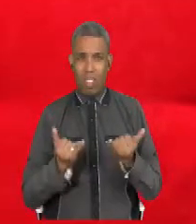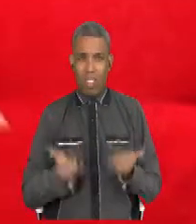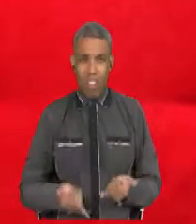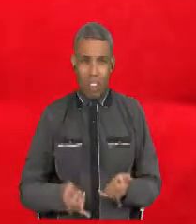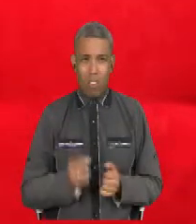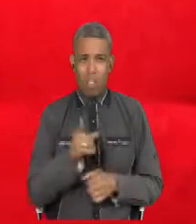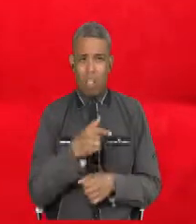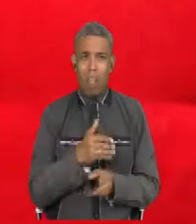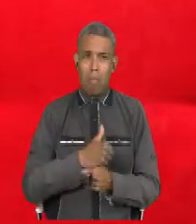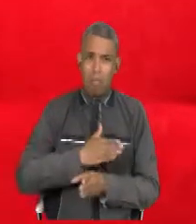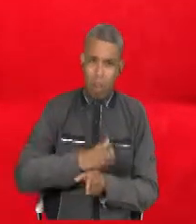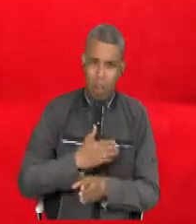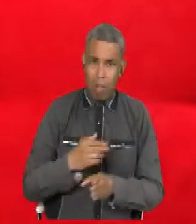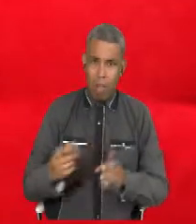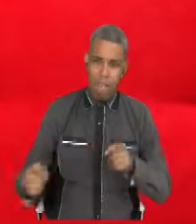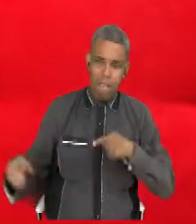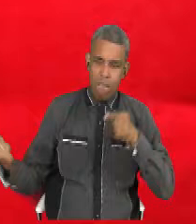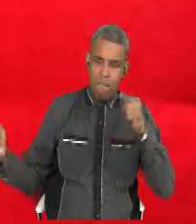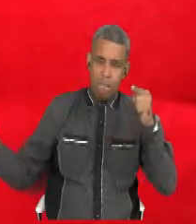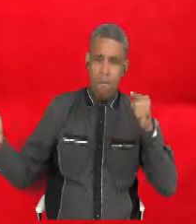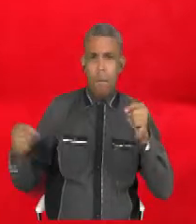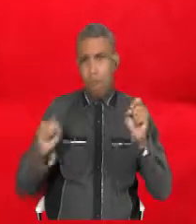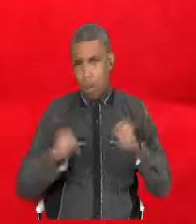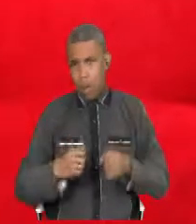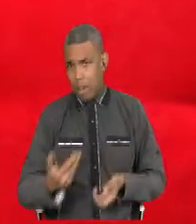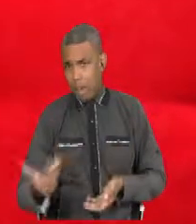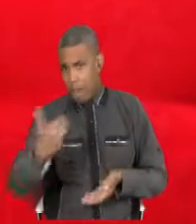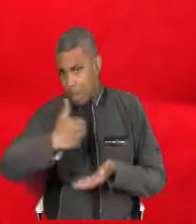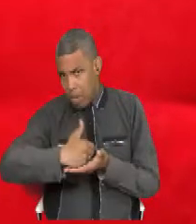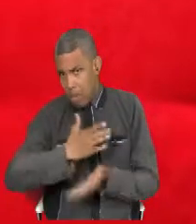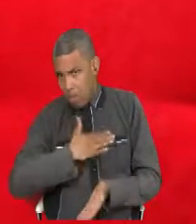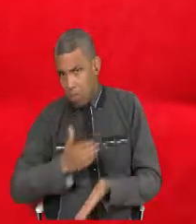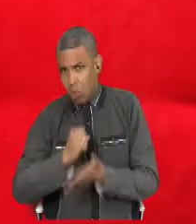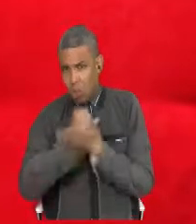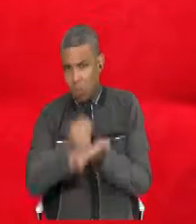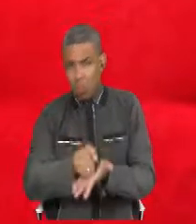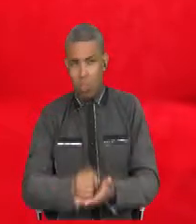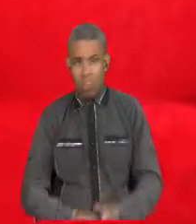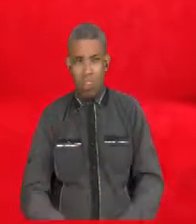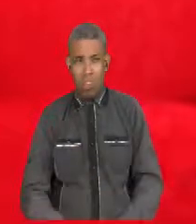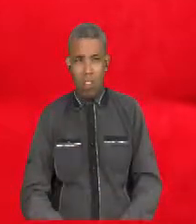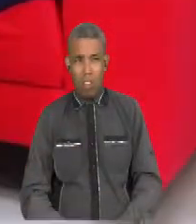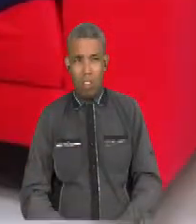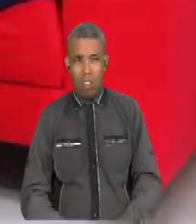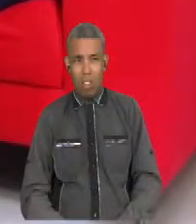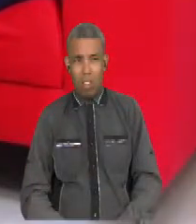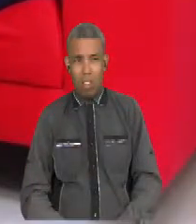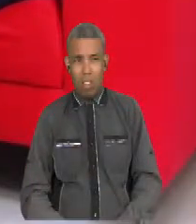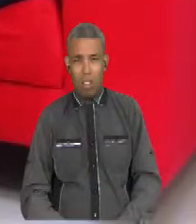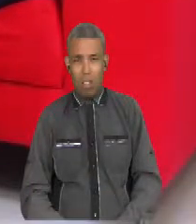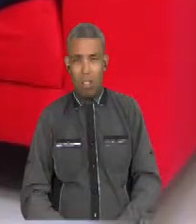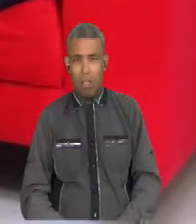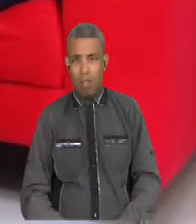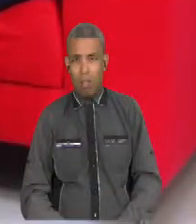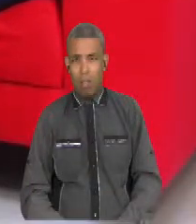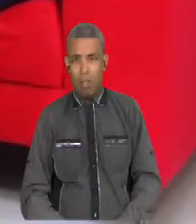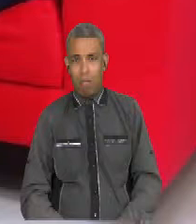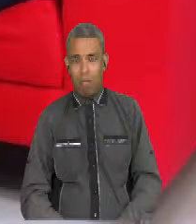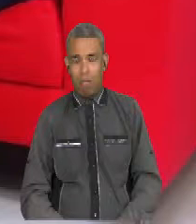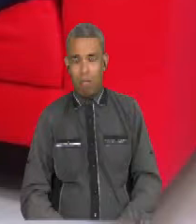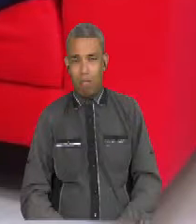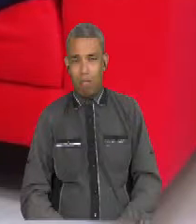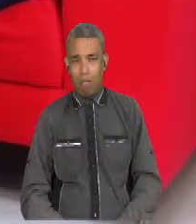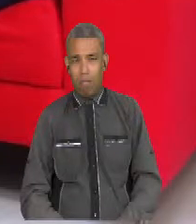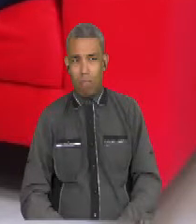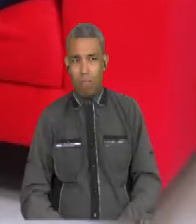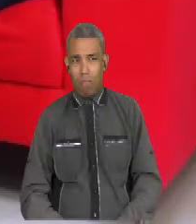pareja, están disgustados, no lo dude más, visítenos, llámenos, que esas cositas ayudan mucho. Bueno, Sara, muchísimas gracias